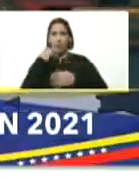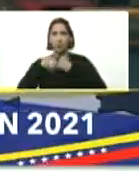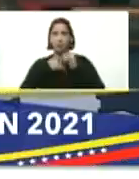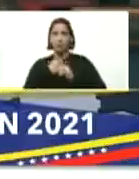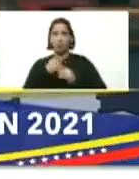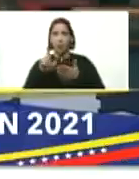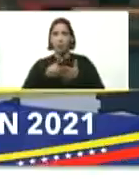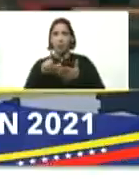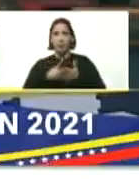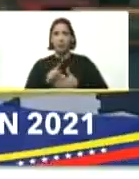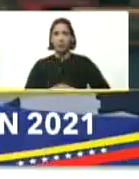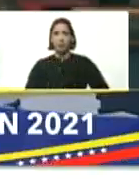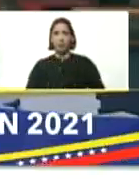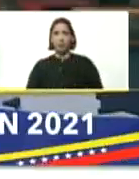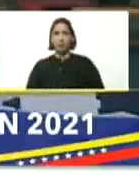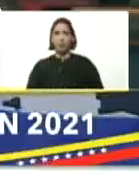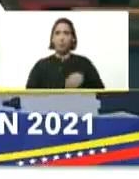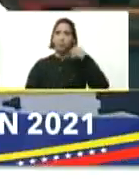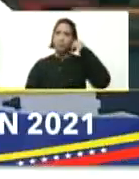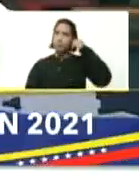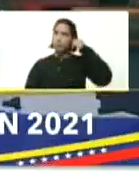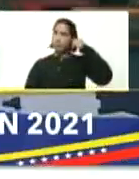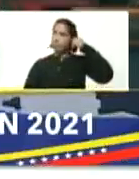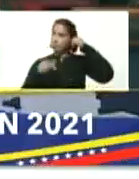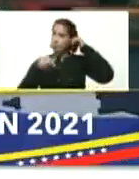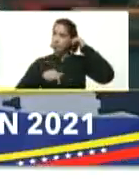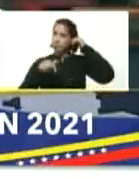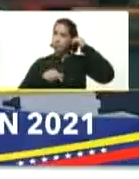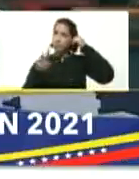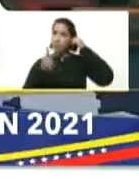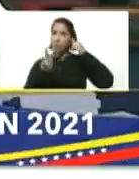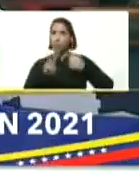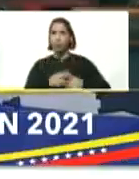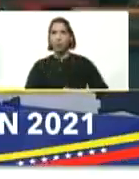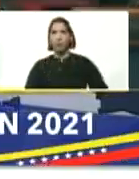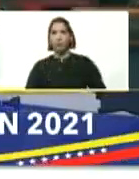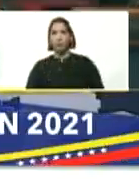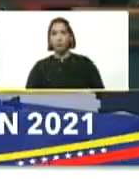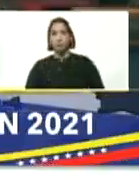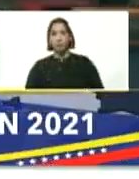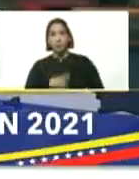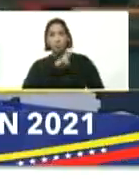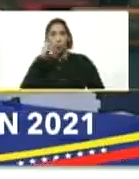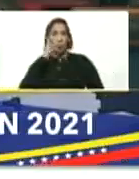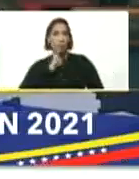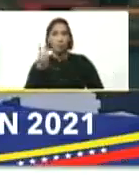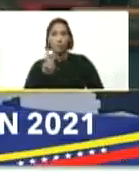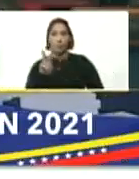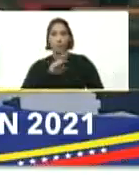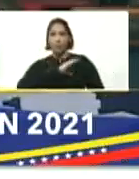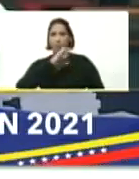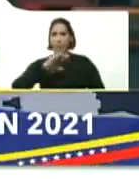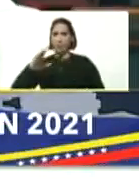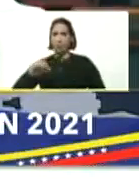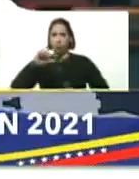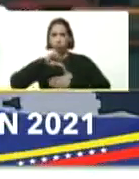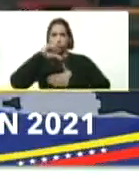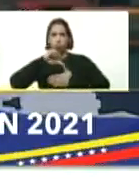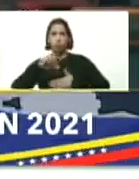del Libro, edición número 17, aquí en Venezuela, República Bolivariana, Caribeña,